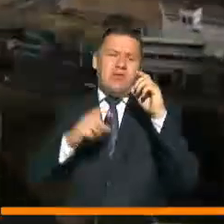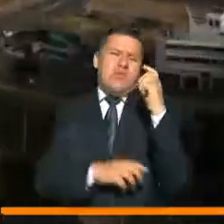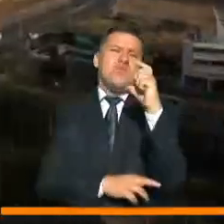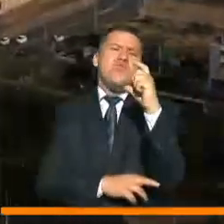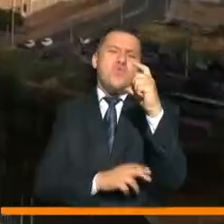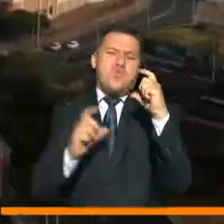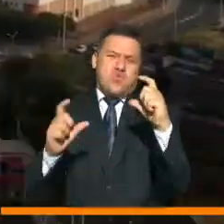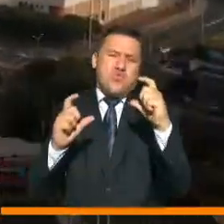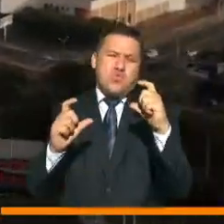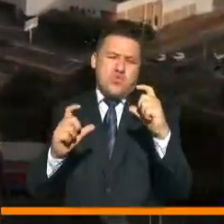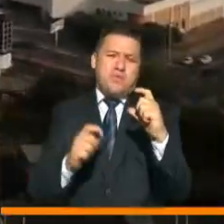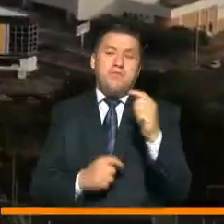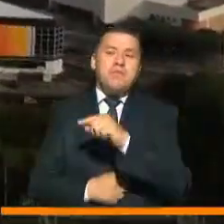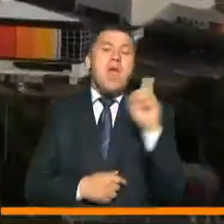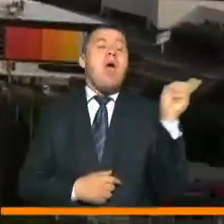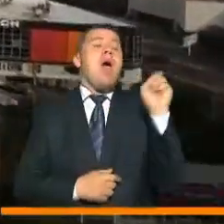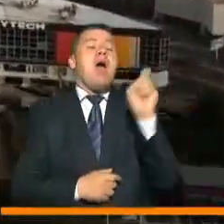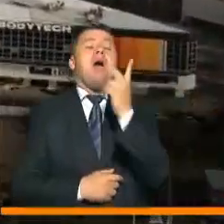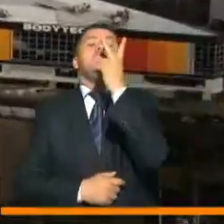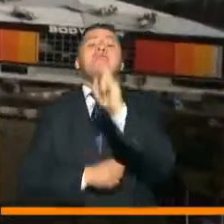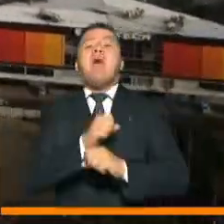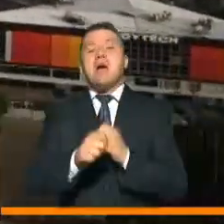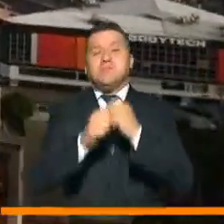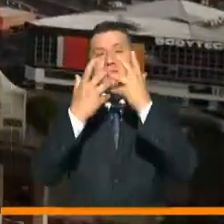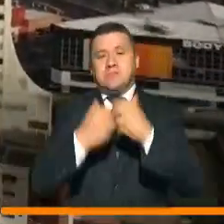trayectoria de 20 años de servicio.